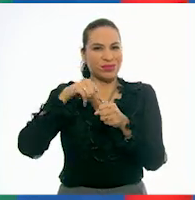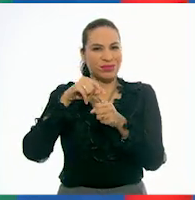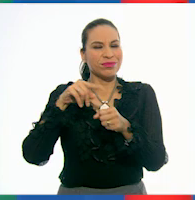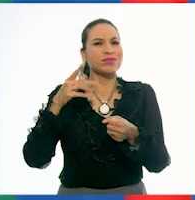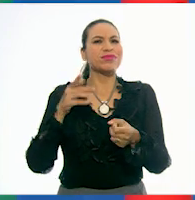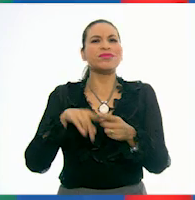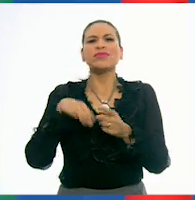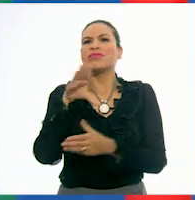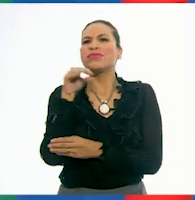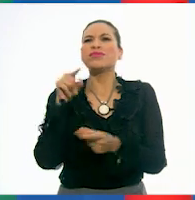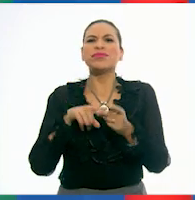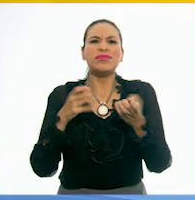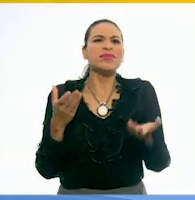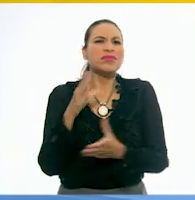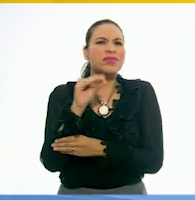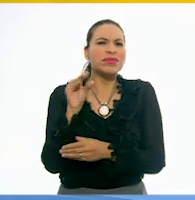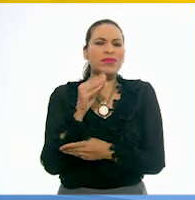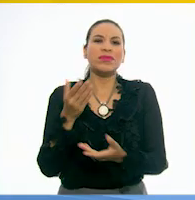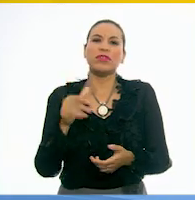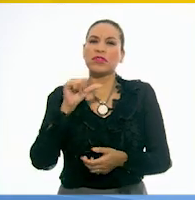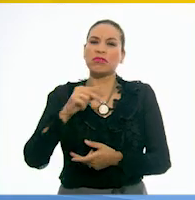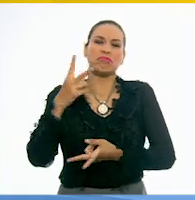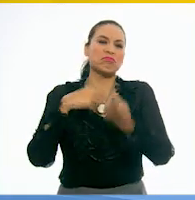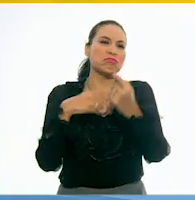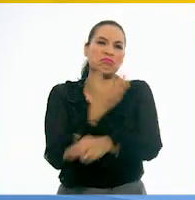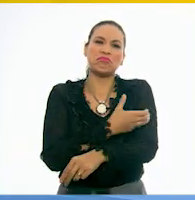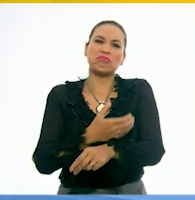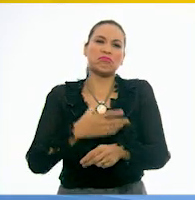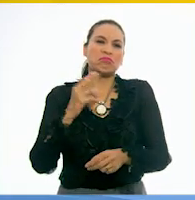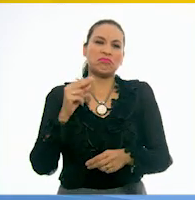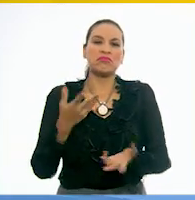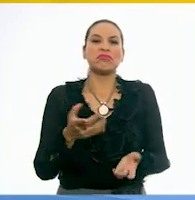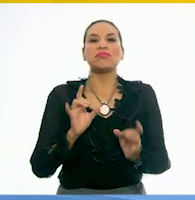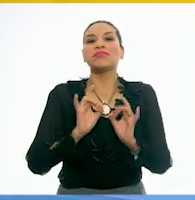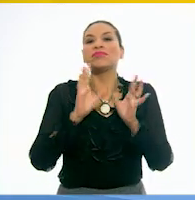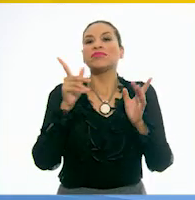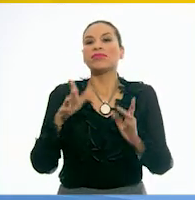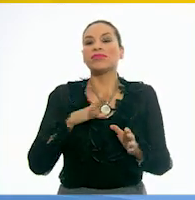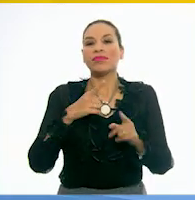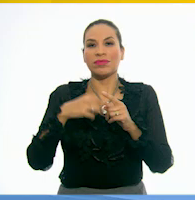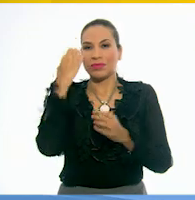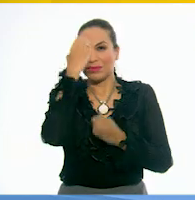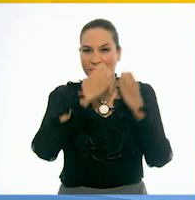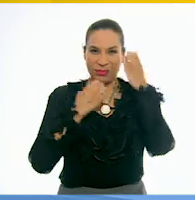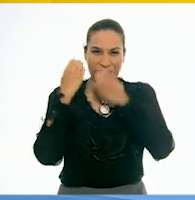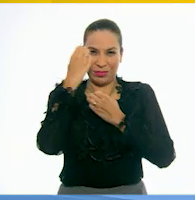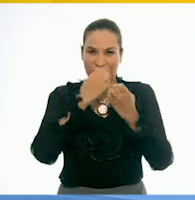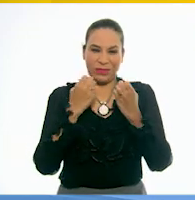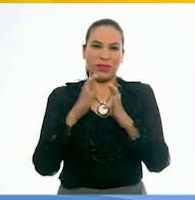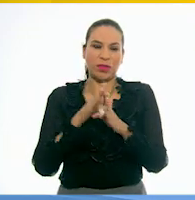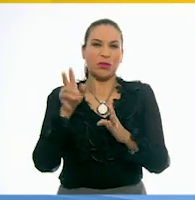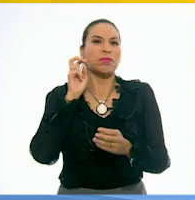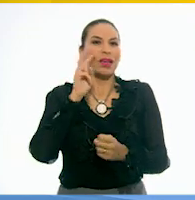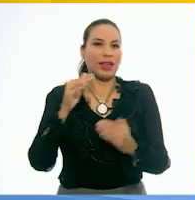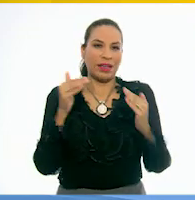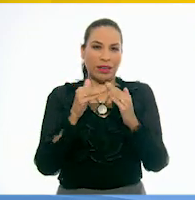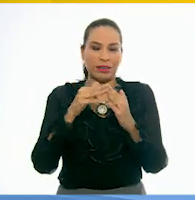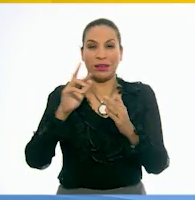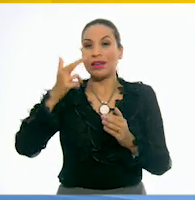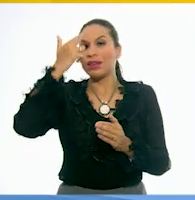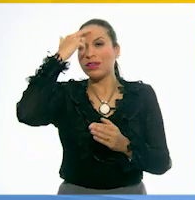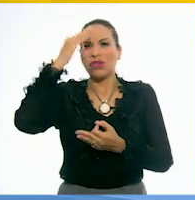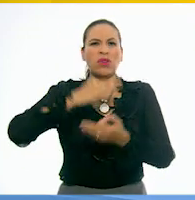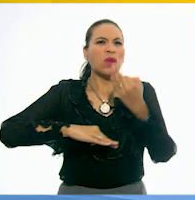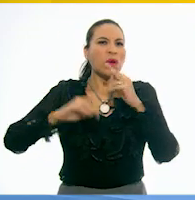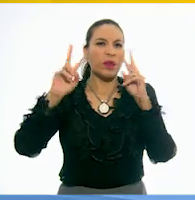Oiga, maestra, ¿y Ton? Hoy Ton no nos podrá acompañar. Sucede que él está en sus evaluaciones y decidió vernos desde su casa para recordar